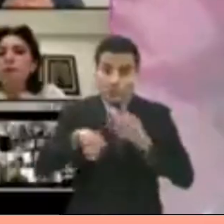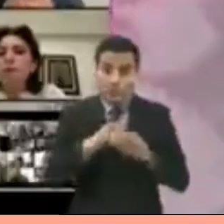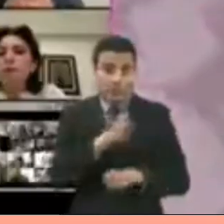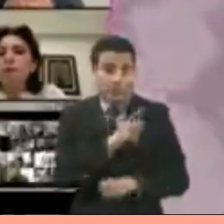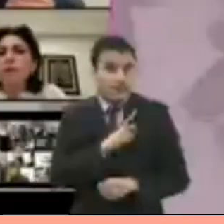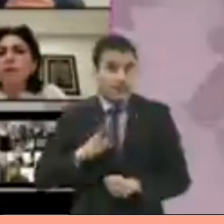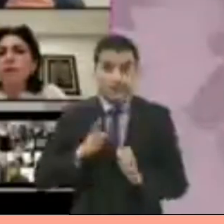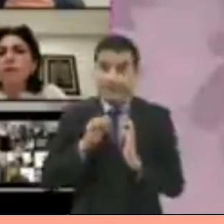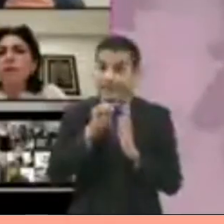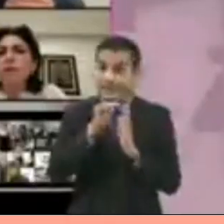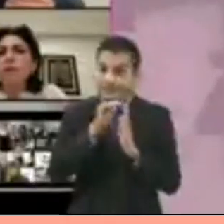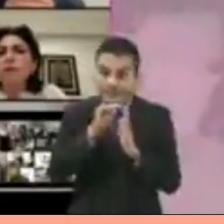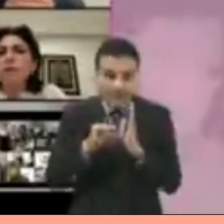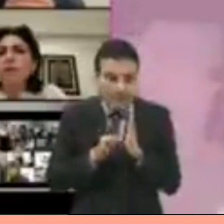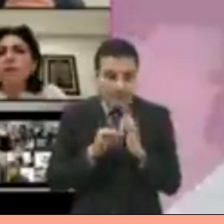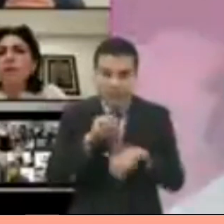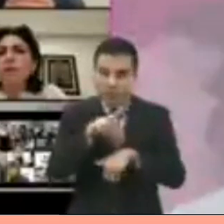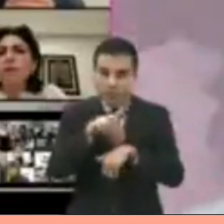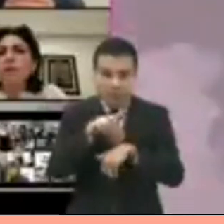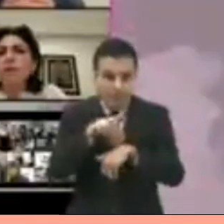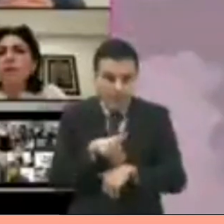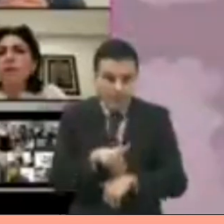las reglas del juego, que...